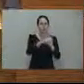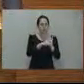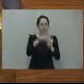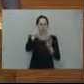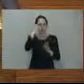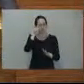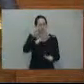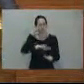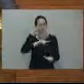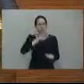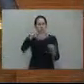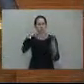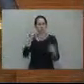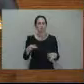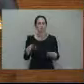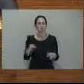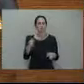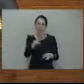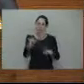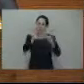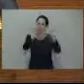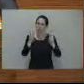sensata y racional de un asunto como este que había generado